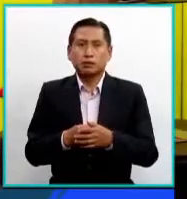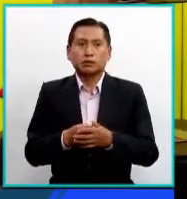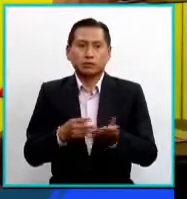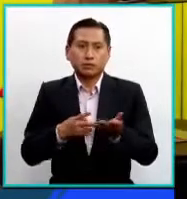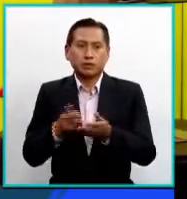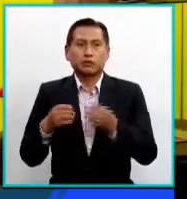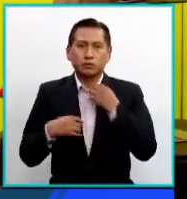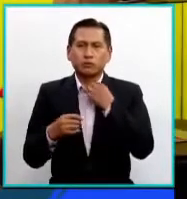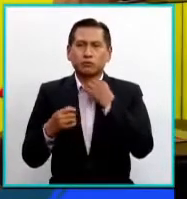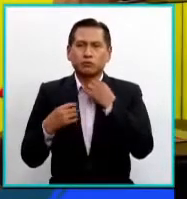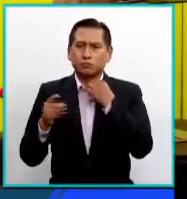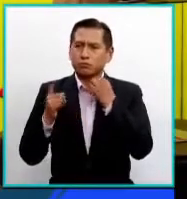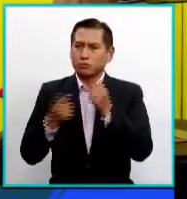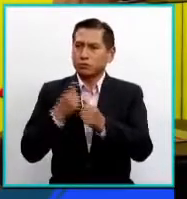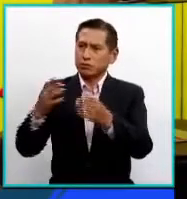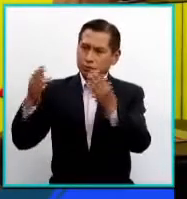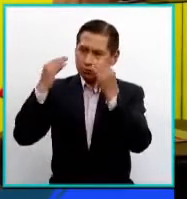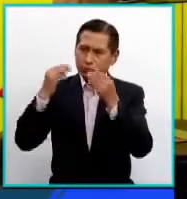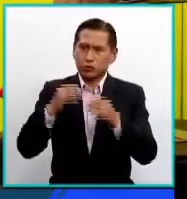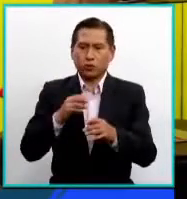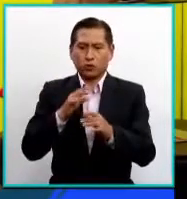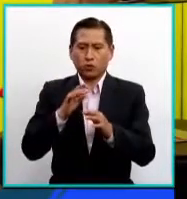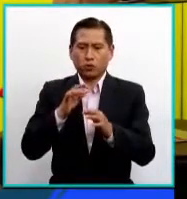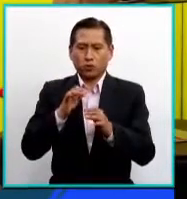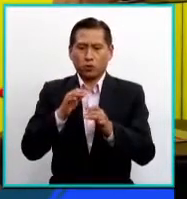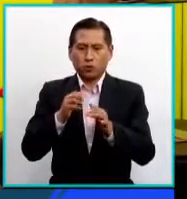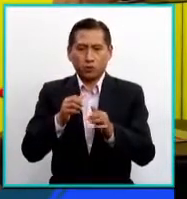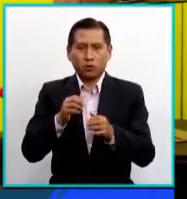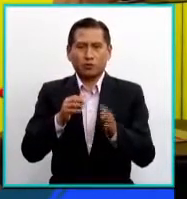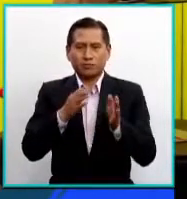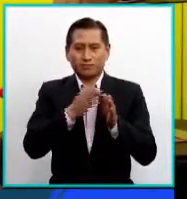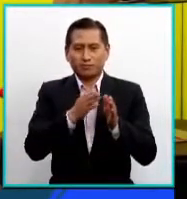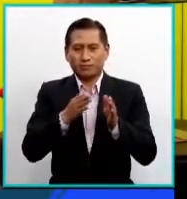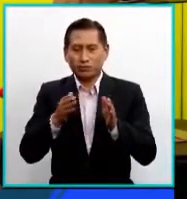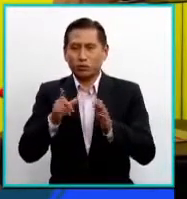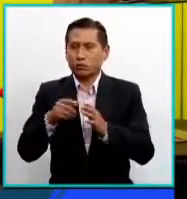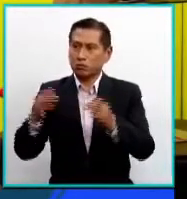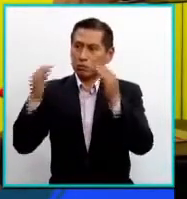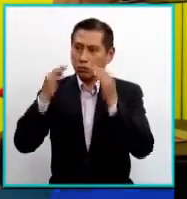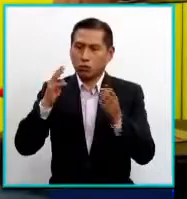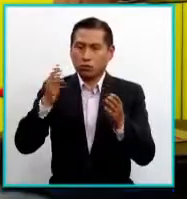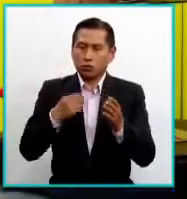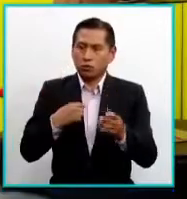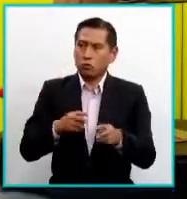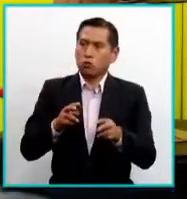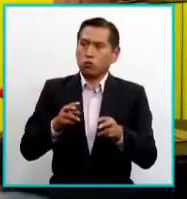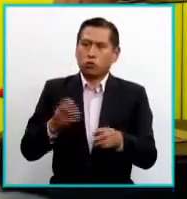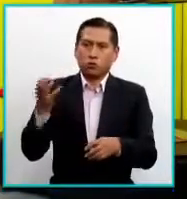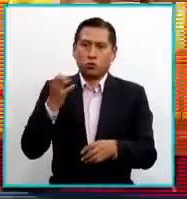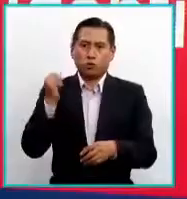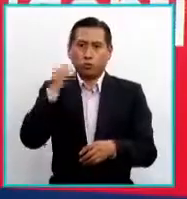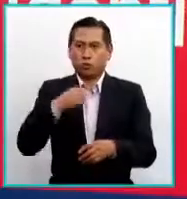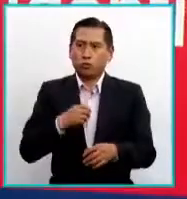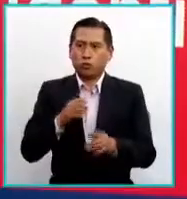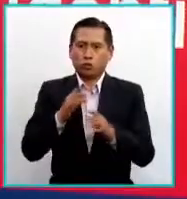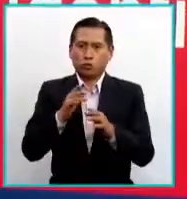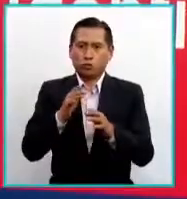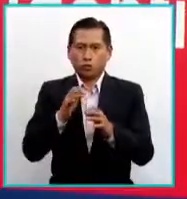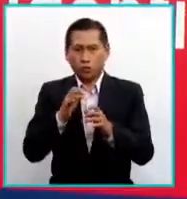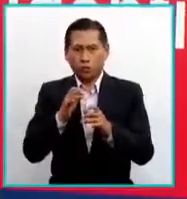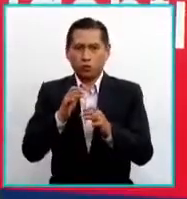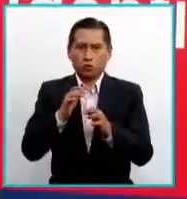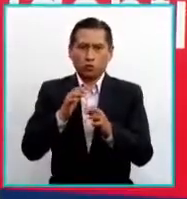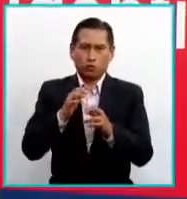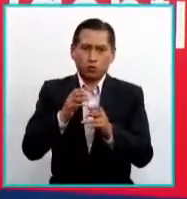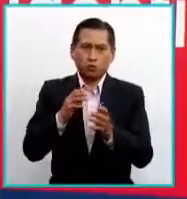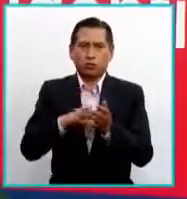digamos, o sea, como que primero me enseñaron escalas. Ya. Entonces, en el momento que me enseñan un huayno fue así como que lo máximo, ¿no? Y ahí así como que, en